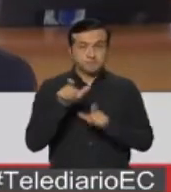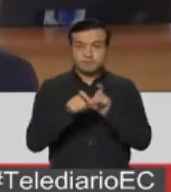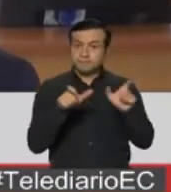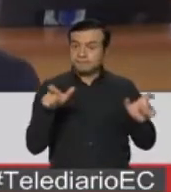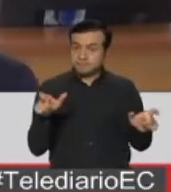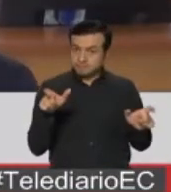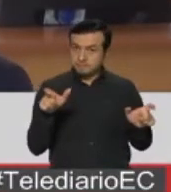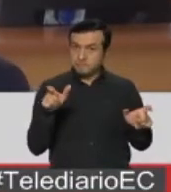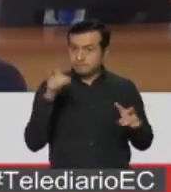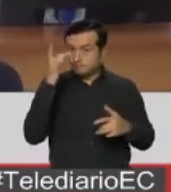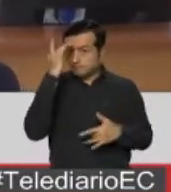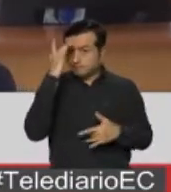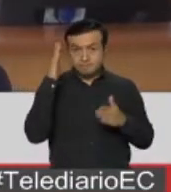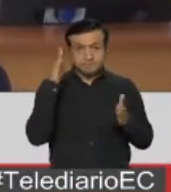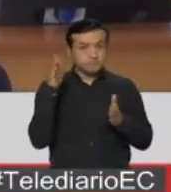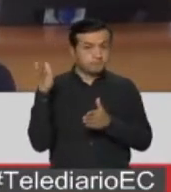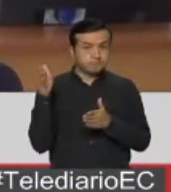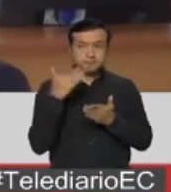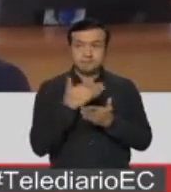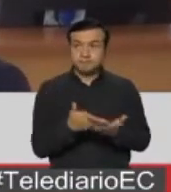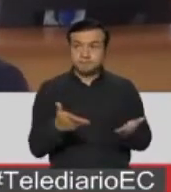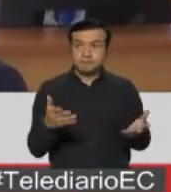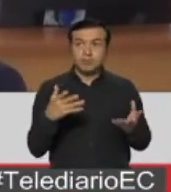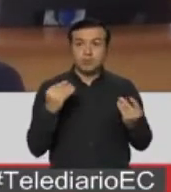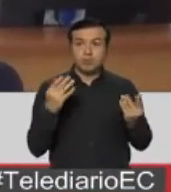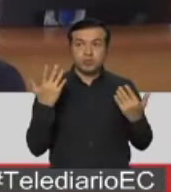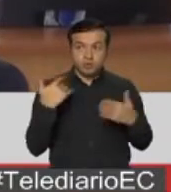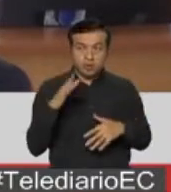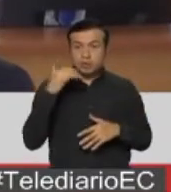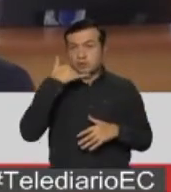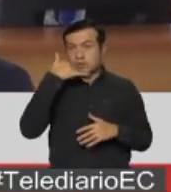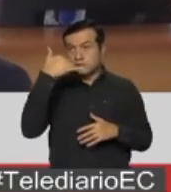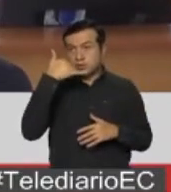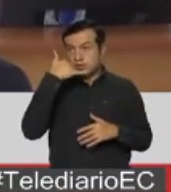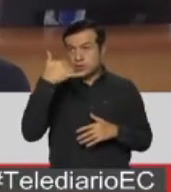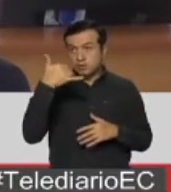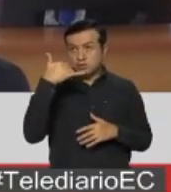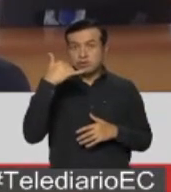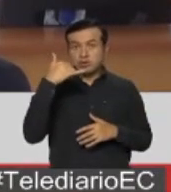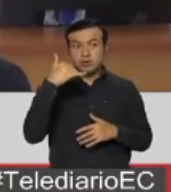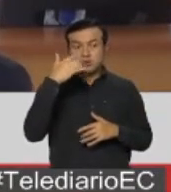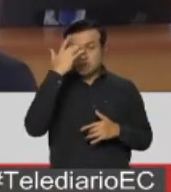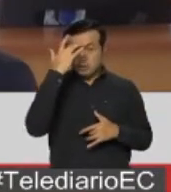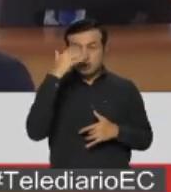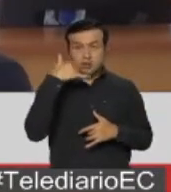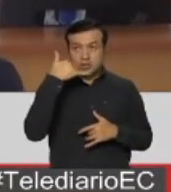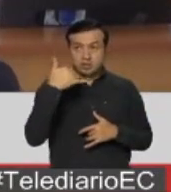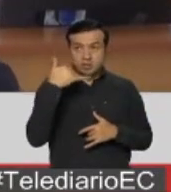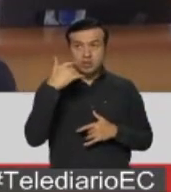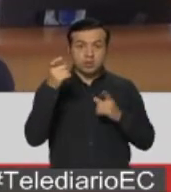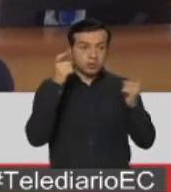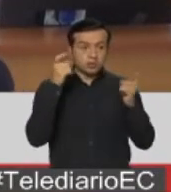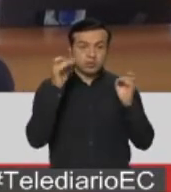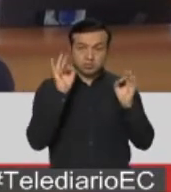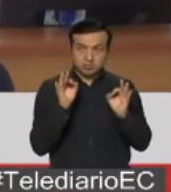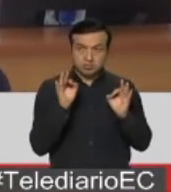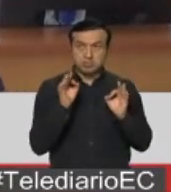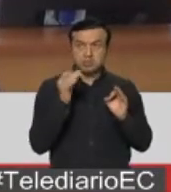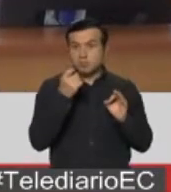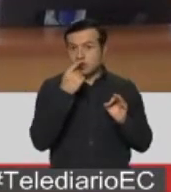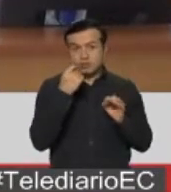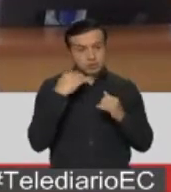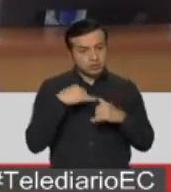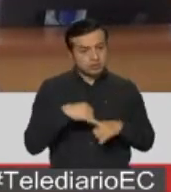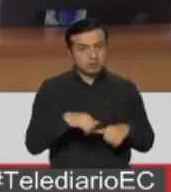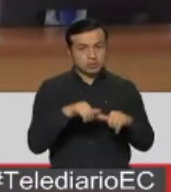crónicos y pacientes con enfermedades catastróficas. Entonces, muchos llaman ya de manera directa a los pacientes y tienen un control efectivamente de la medicación